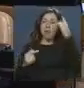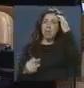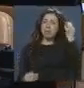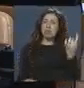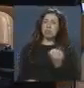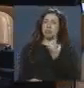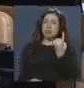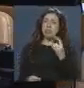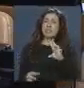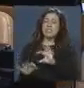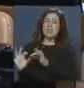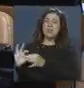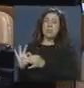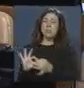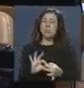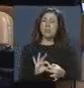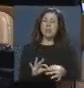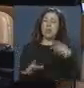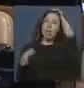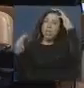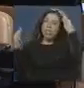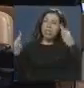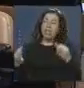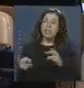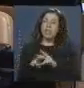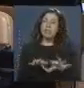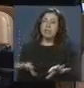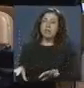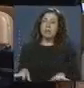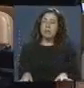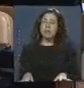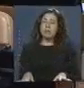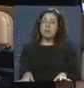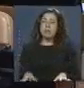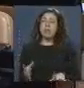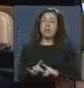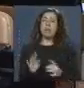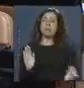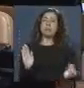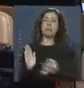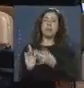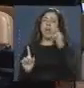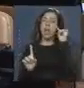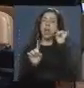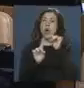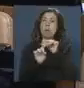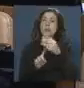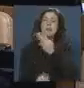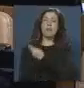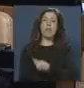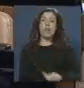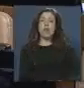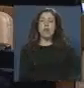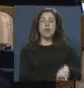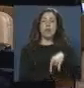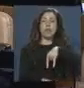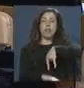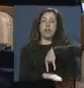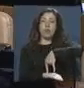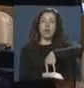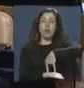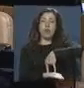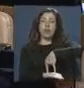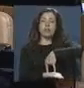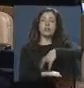sin fundamento laboral, toman decisiones que en la práctica vulneran el espíritu que ha tenido el gobierno y este Parlamento en términos